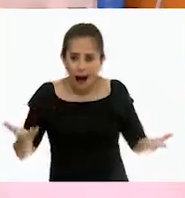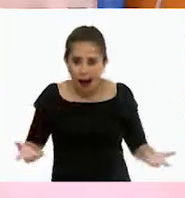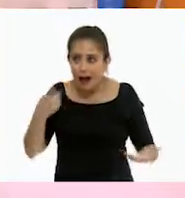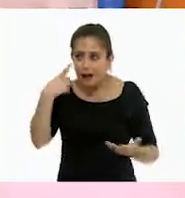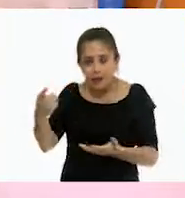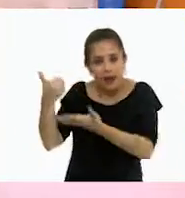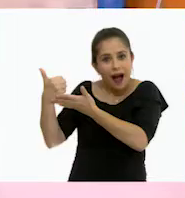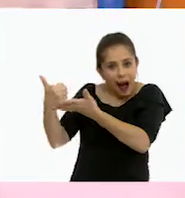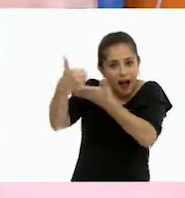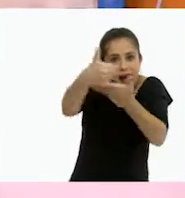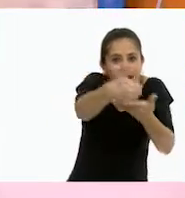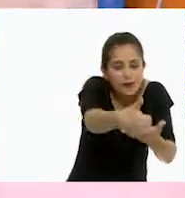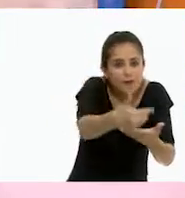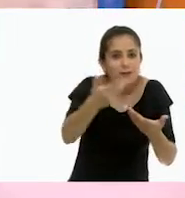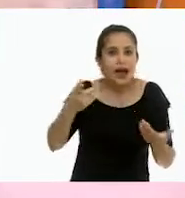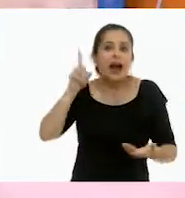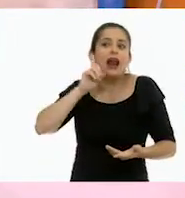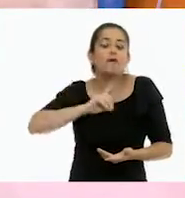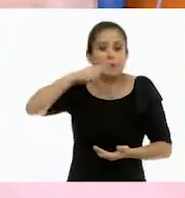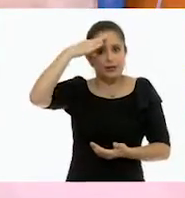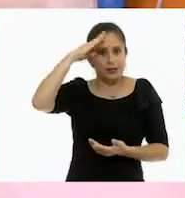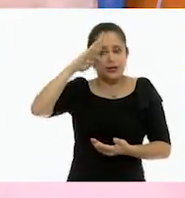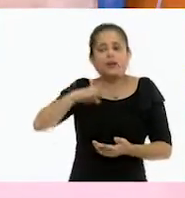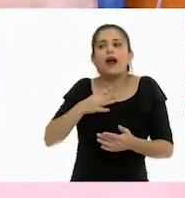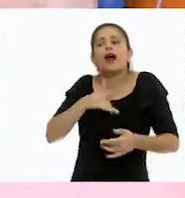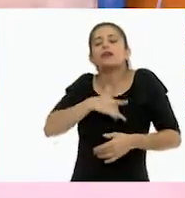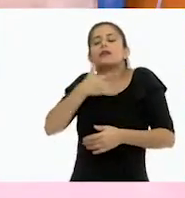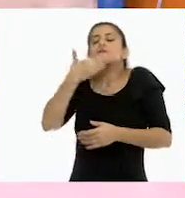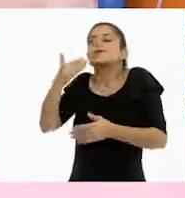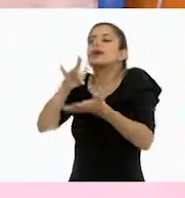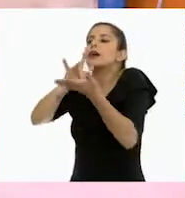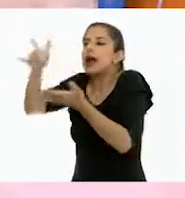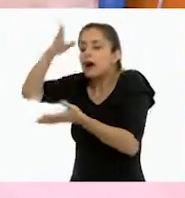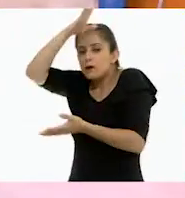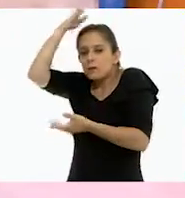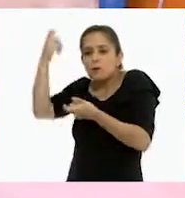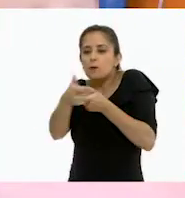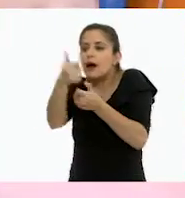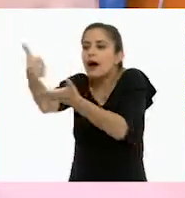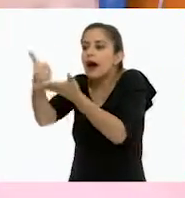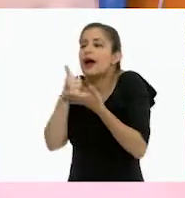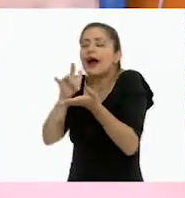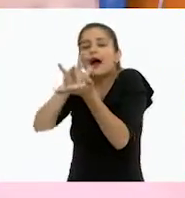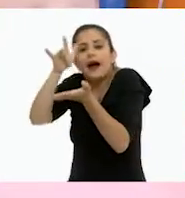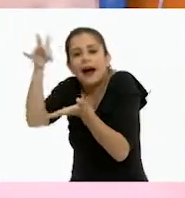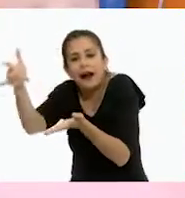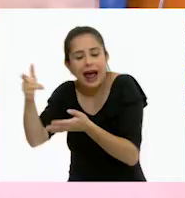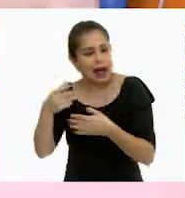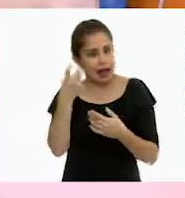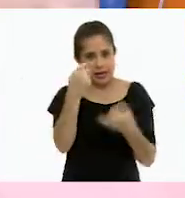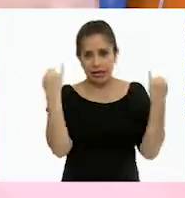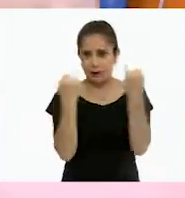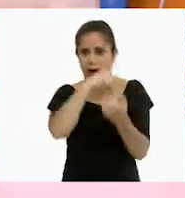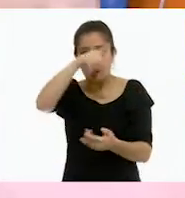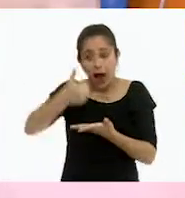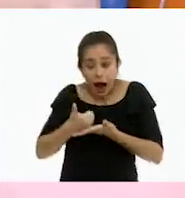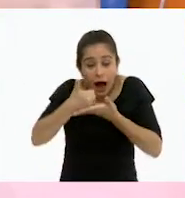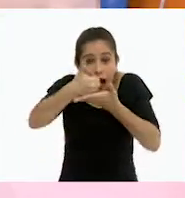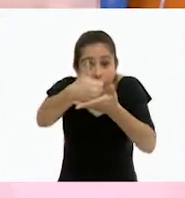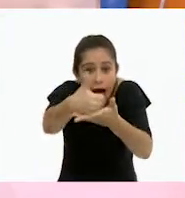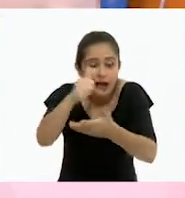ayudar a la señora. Por supuesto, la señora se sintió muy bien y le reconoció a los bomberos por su esfuerzo. Eso es lo que tenemos que hacer.